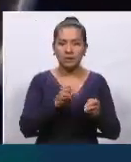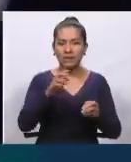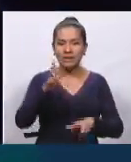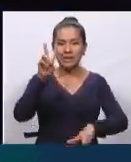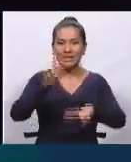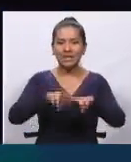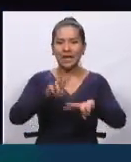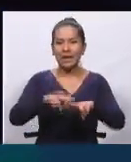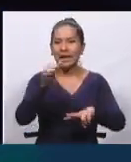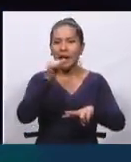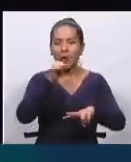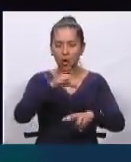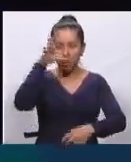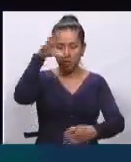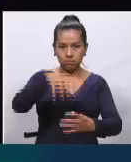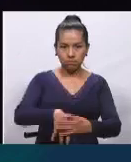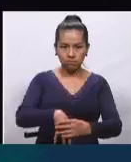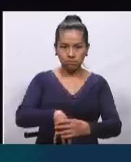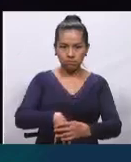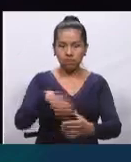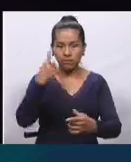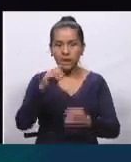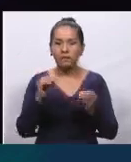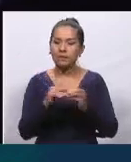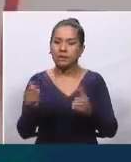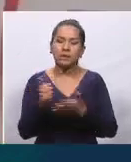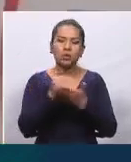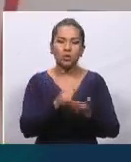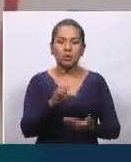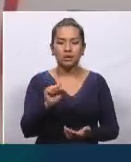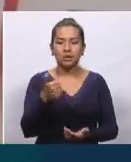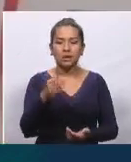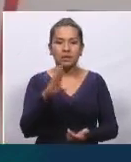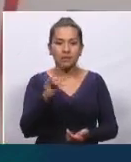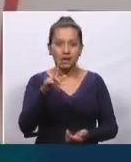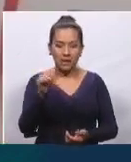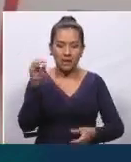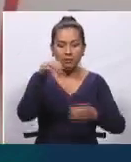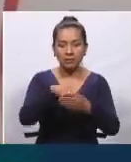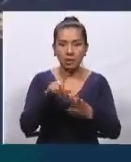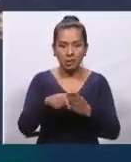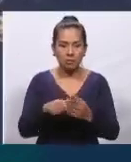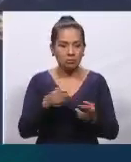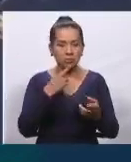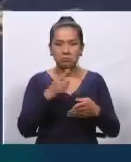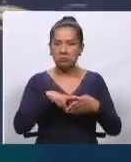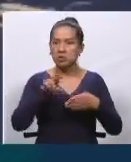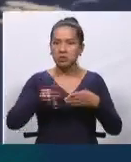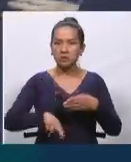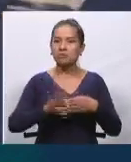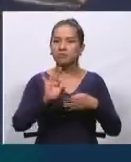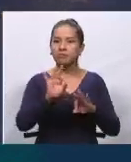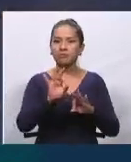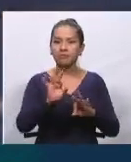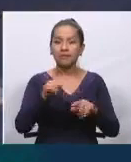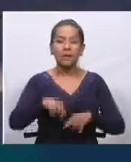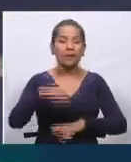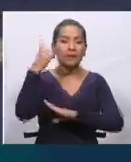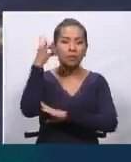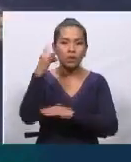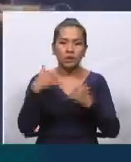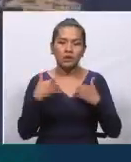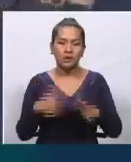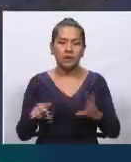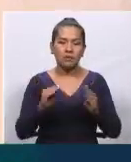el ennoblecimiento he tratado de trabajar con sábila y pues con eso me ha dado un buen resultado. Bolivia cuenta con 800.000